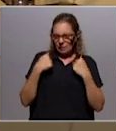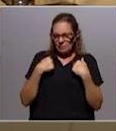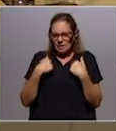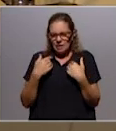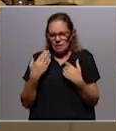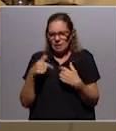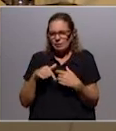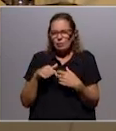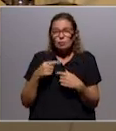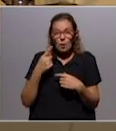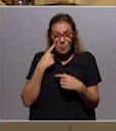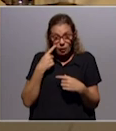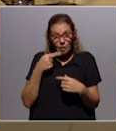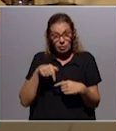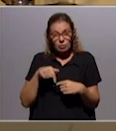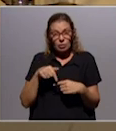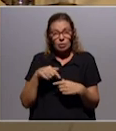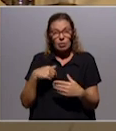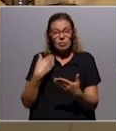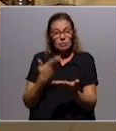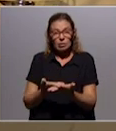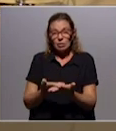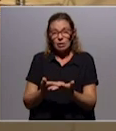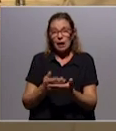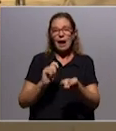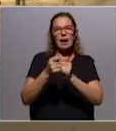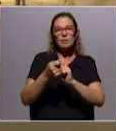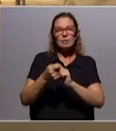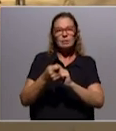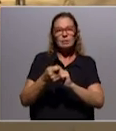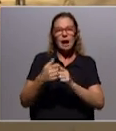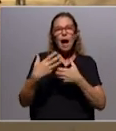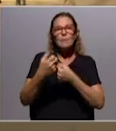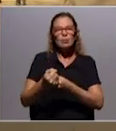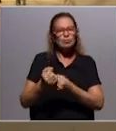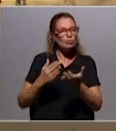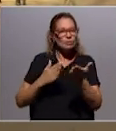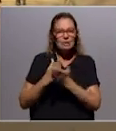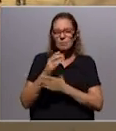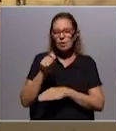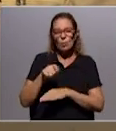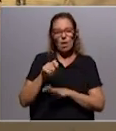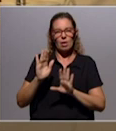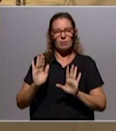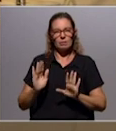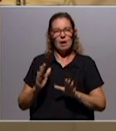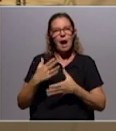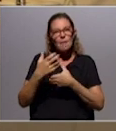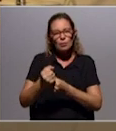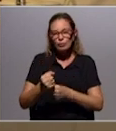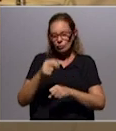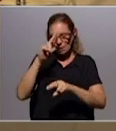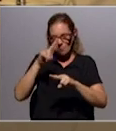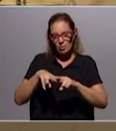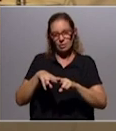esto pero tenés prueba a eso sí cristante revertir la situación mi apoyo infinito es un jurado pero morir